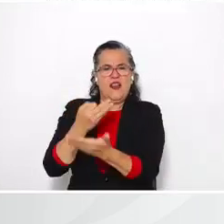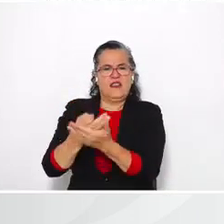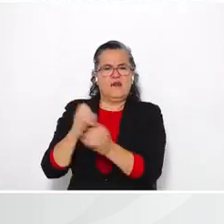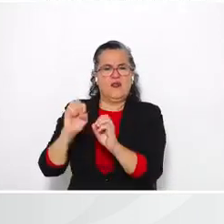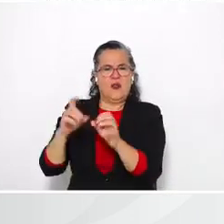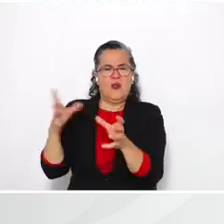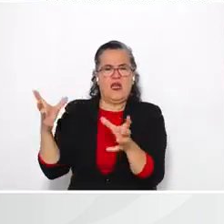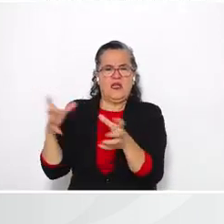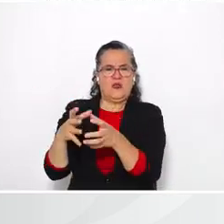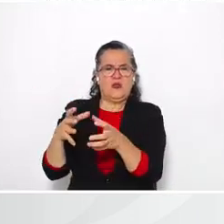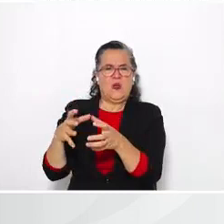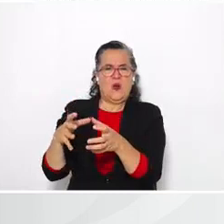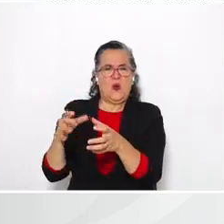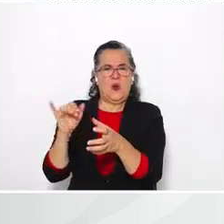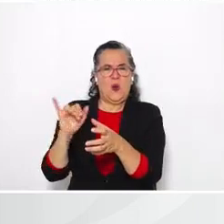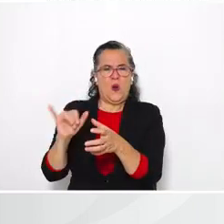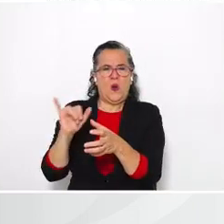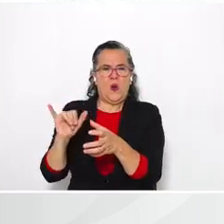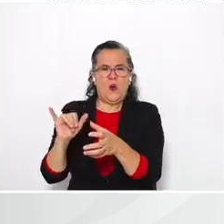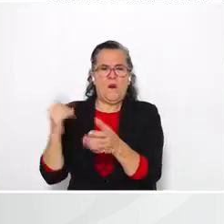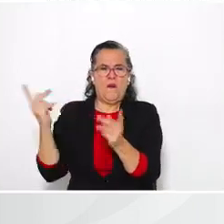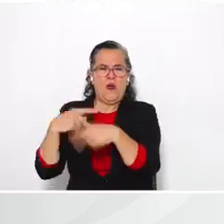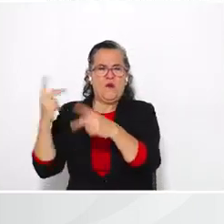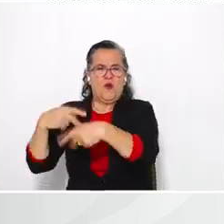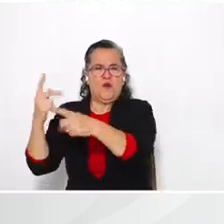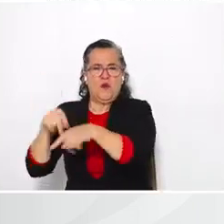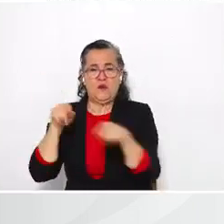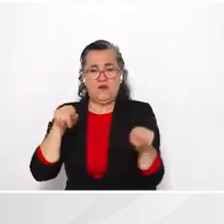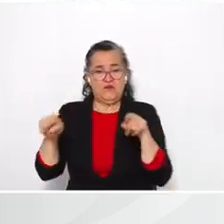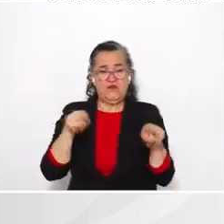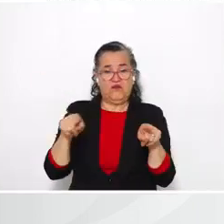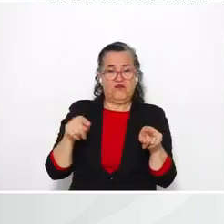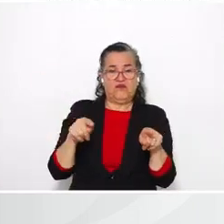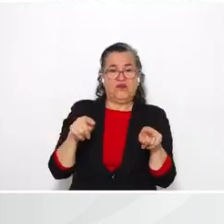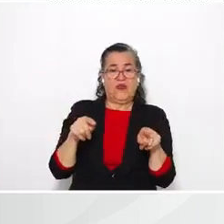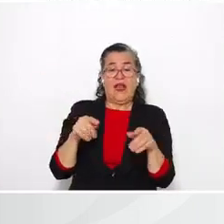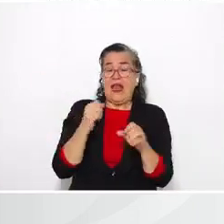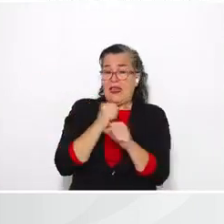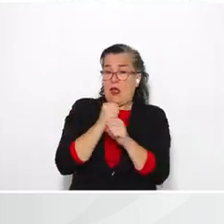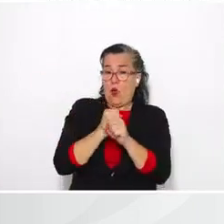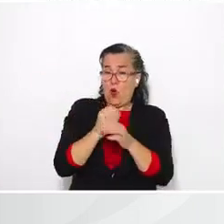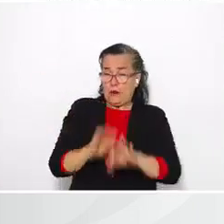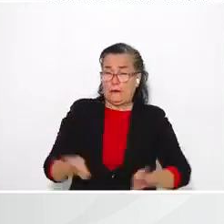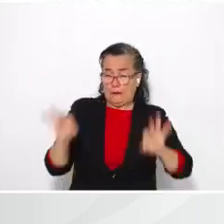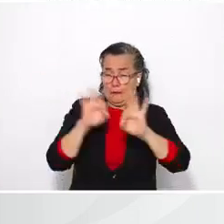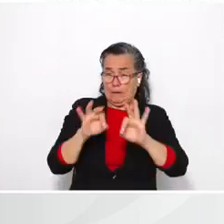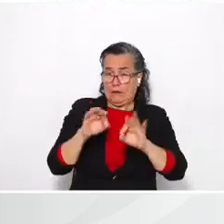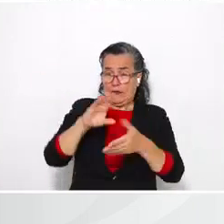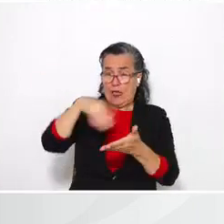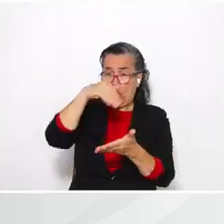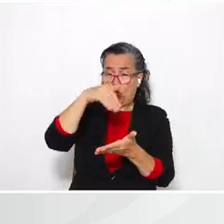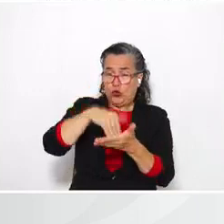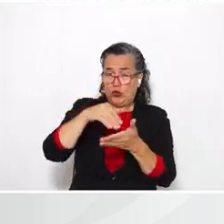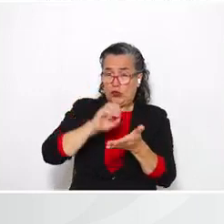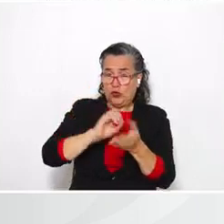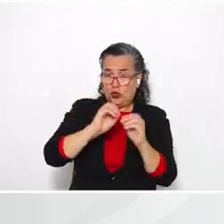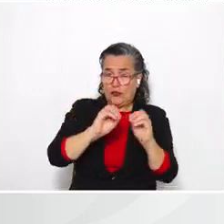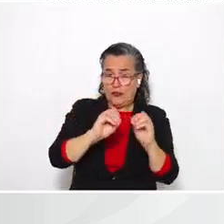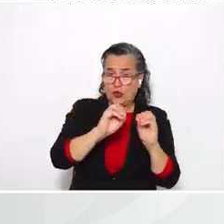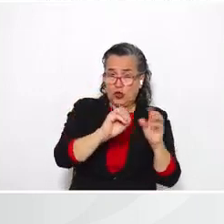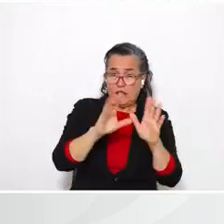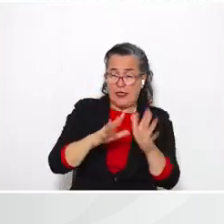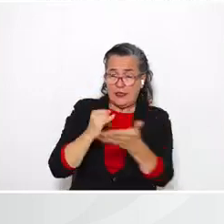por el financiamiento de la educación superior pública amenazan las labores sustantivas de estos centros de enseñanza en